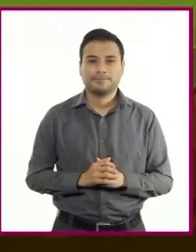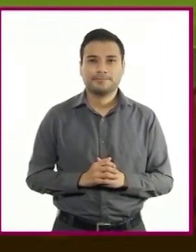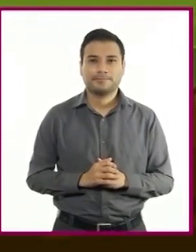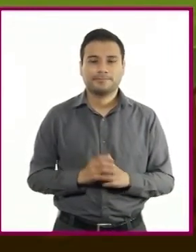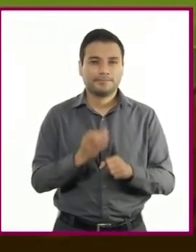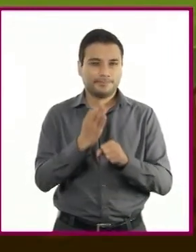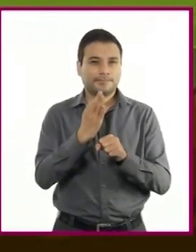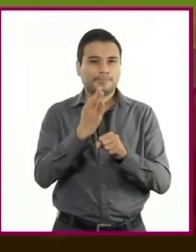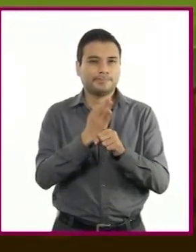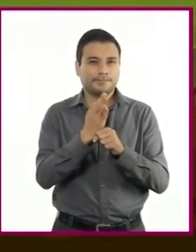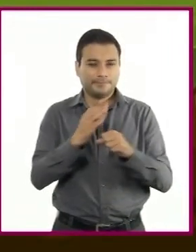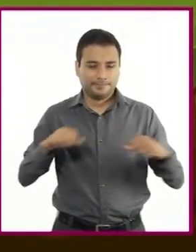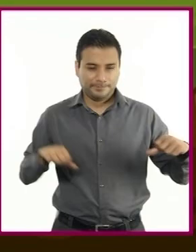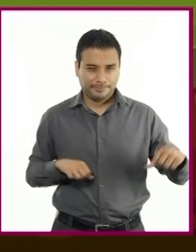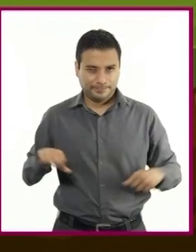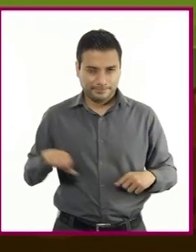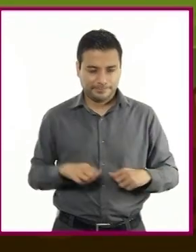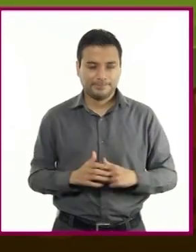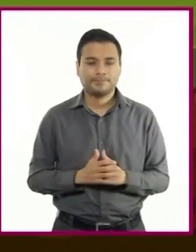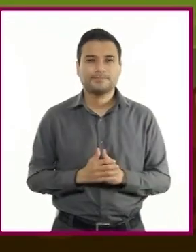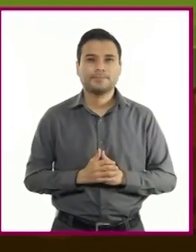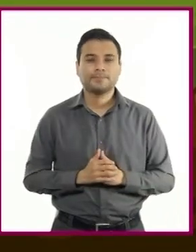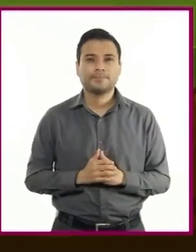Este es el reto.